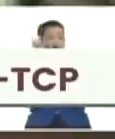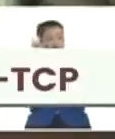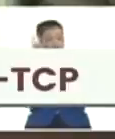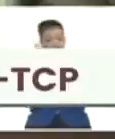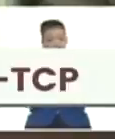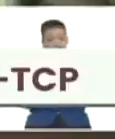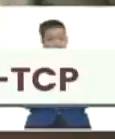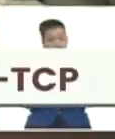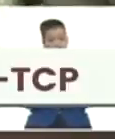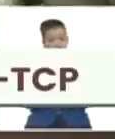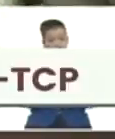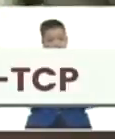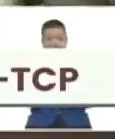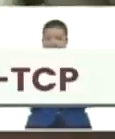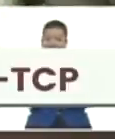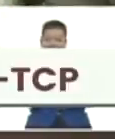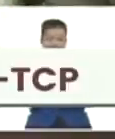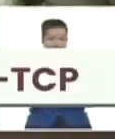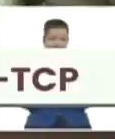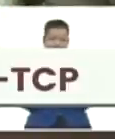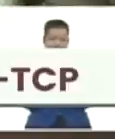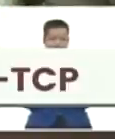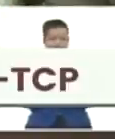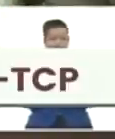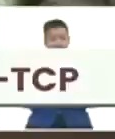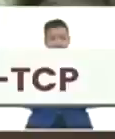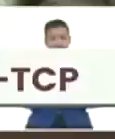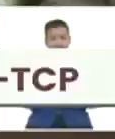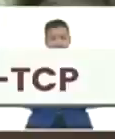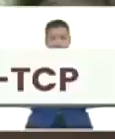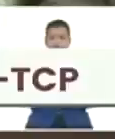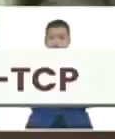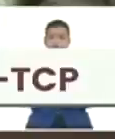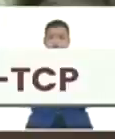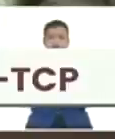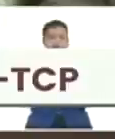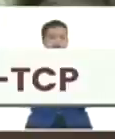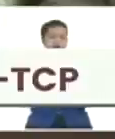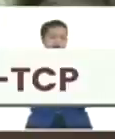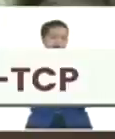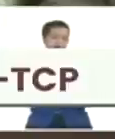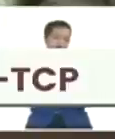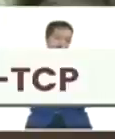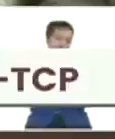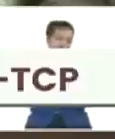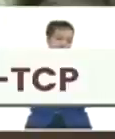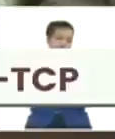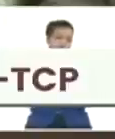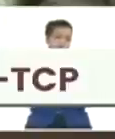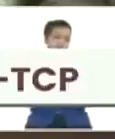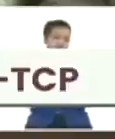Estoy demasiado viejo para eso. Y he librado muchas batallas en mi vida para que me insulten de esta manera.